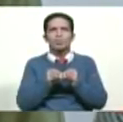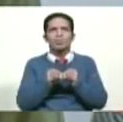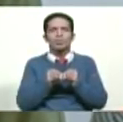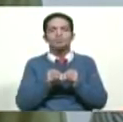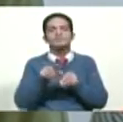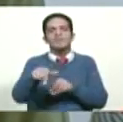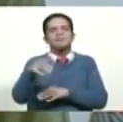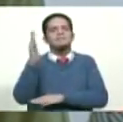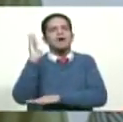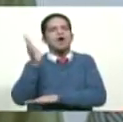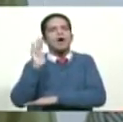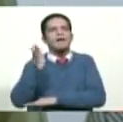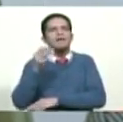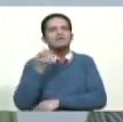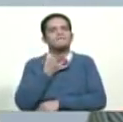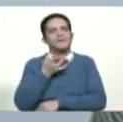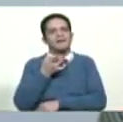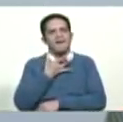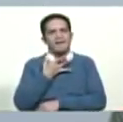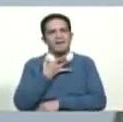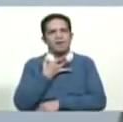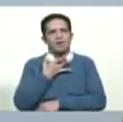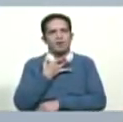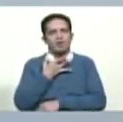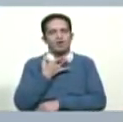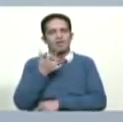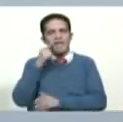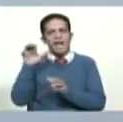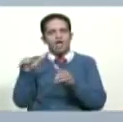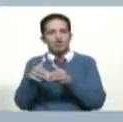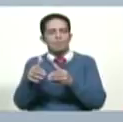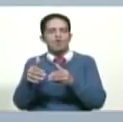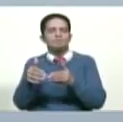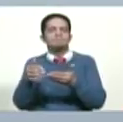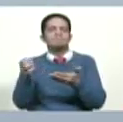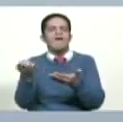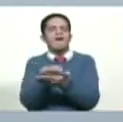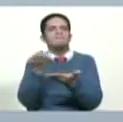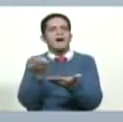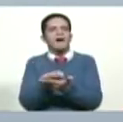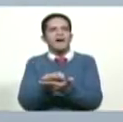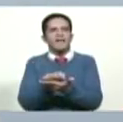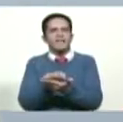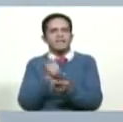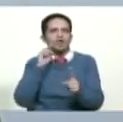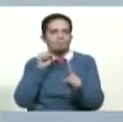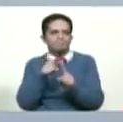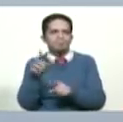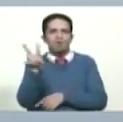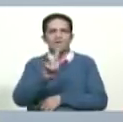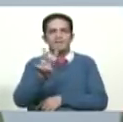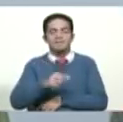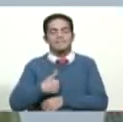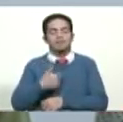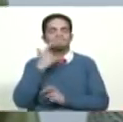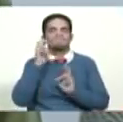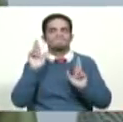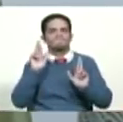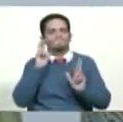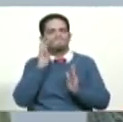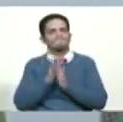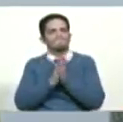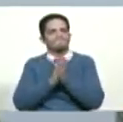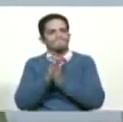este Congreso Evangélico, del Movimiento Evangélico por Venezuela, deseoso.